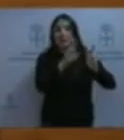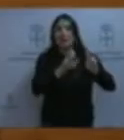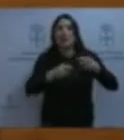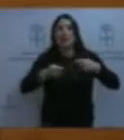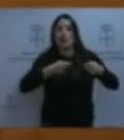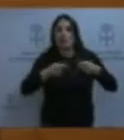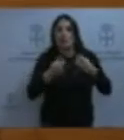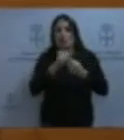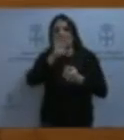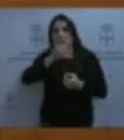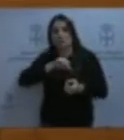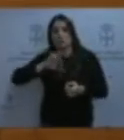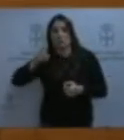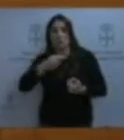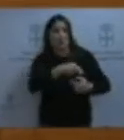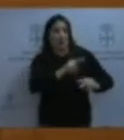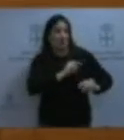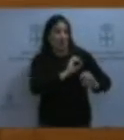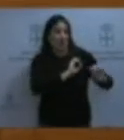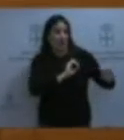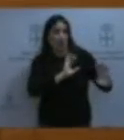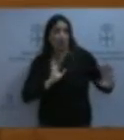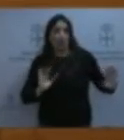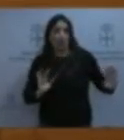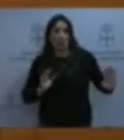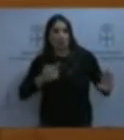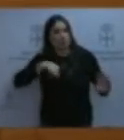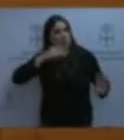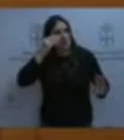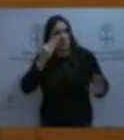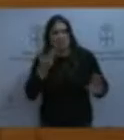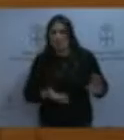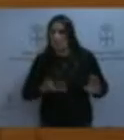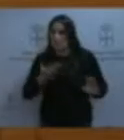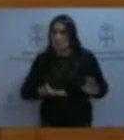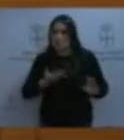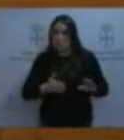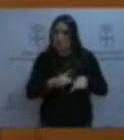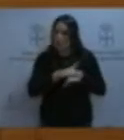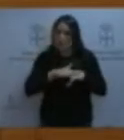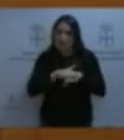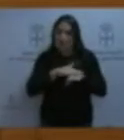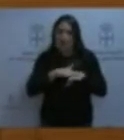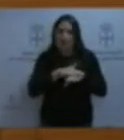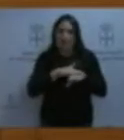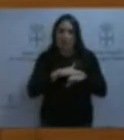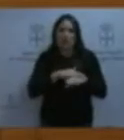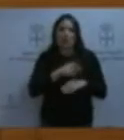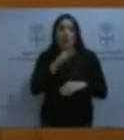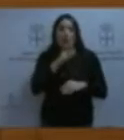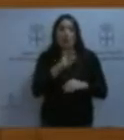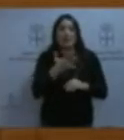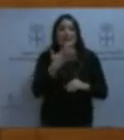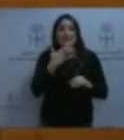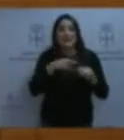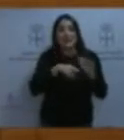con otras comunidades autónomas no me ha contestado nada a eso. Nos parece imprescindible, porque cuando los recursos